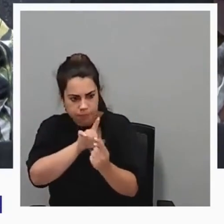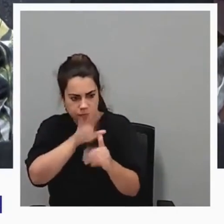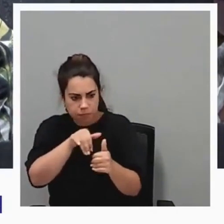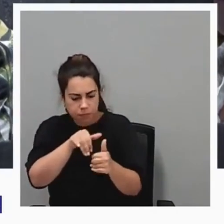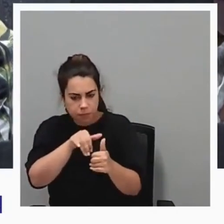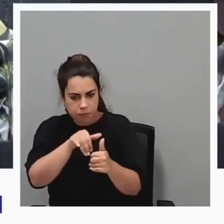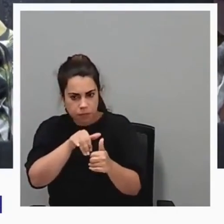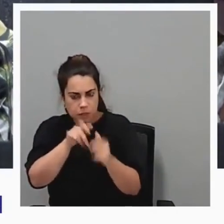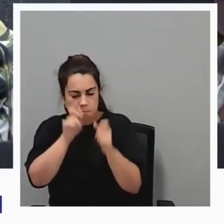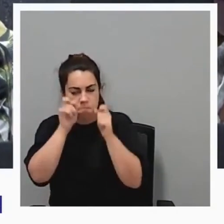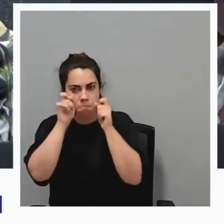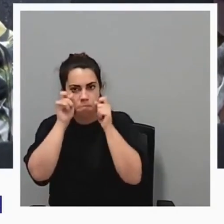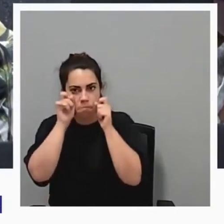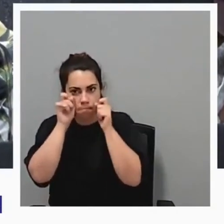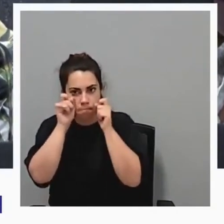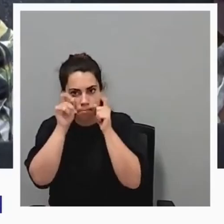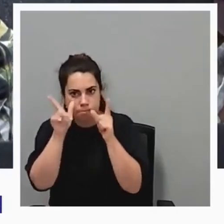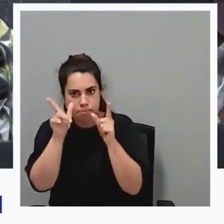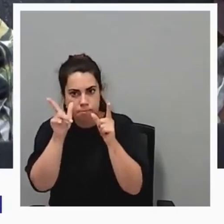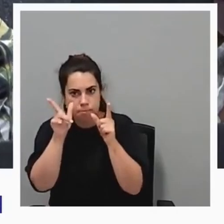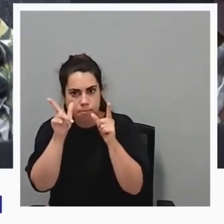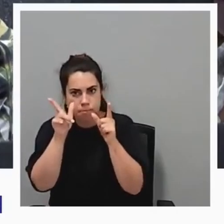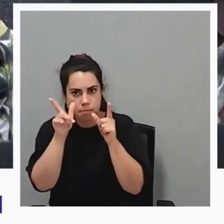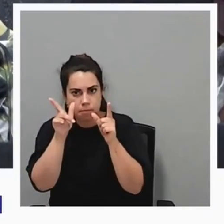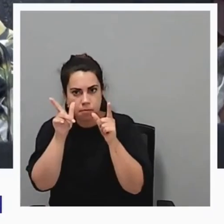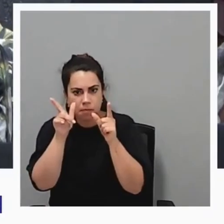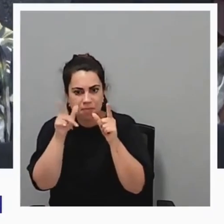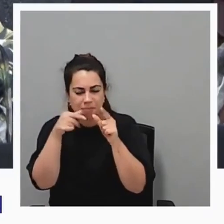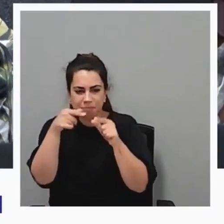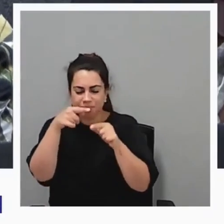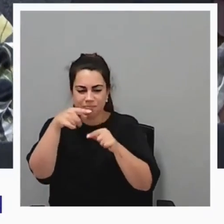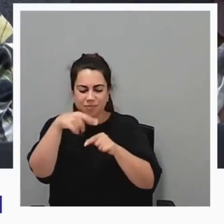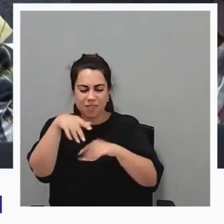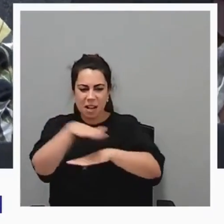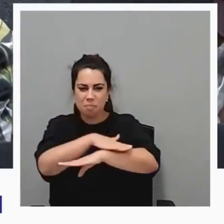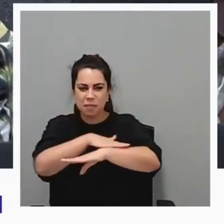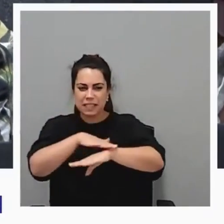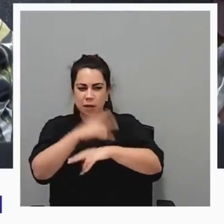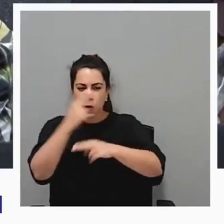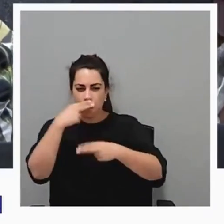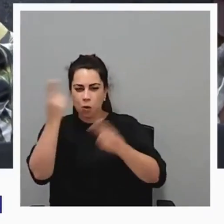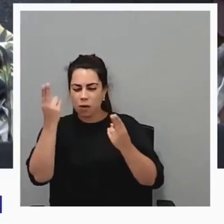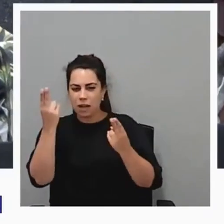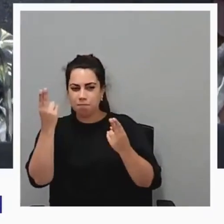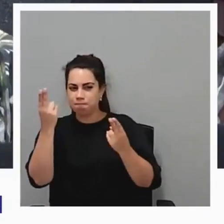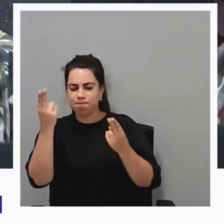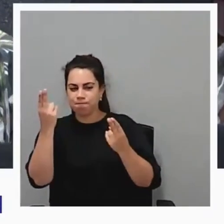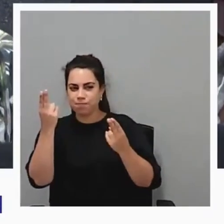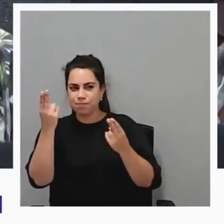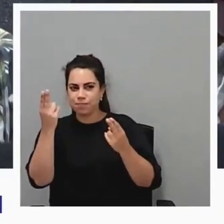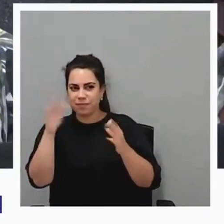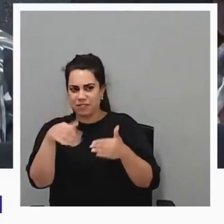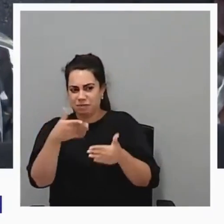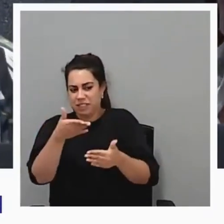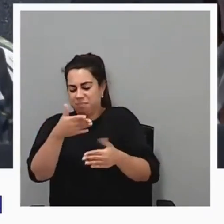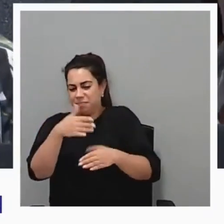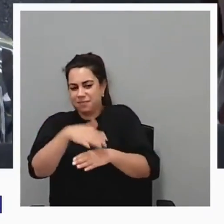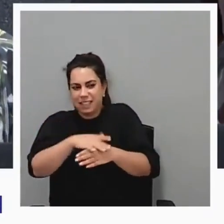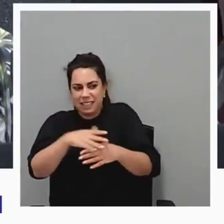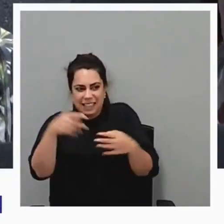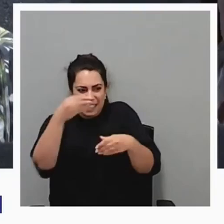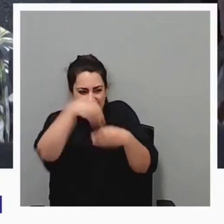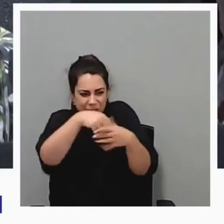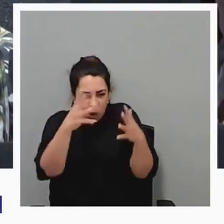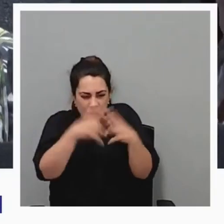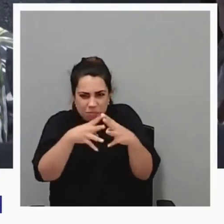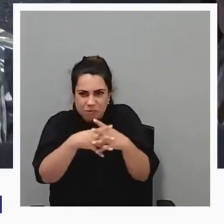con una administración pública que parece que se sigue moviendo bajo claves del siglo pasado, cuando los innovadores